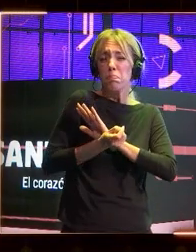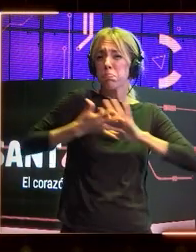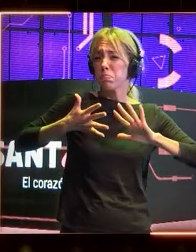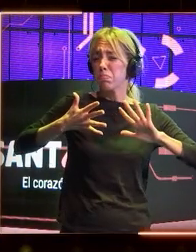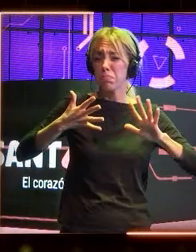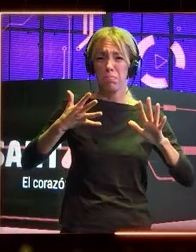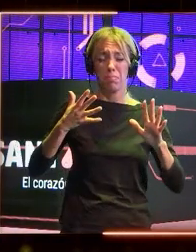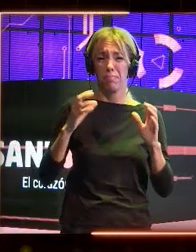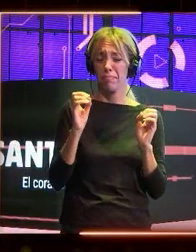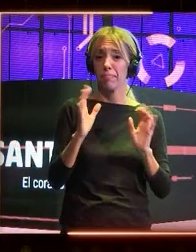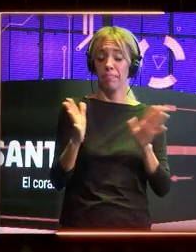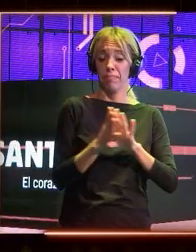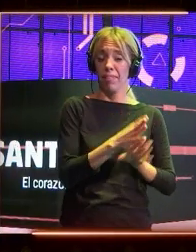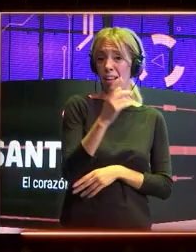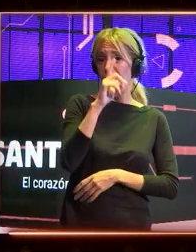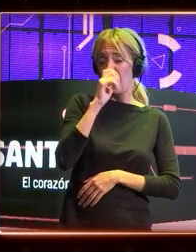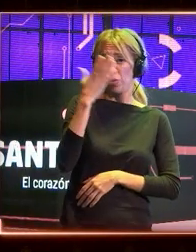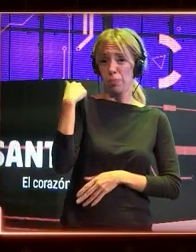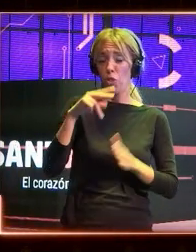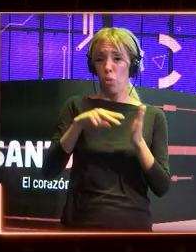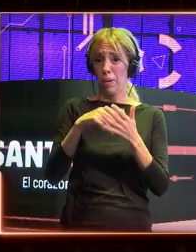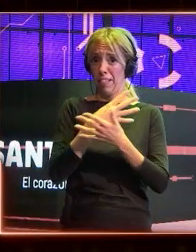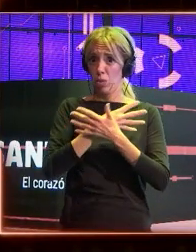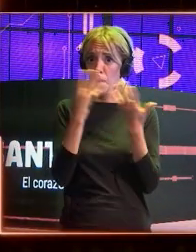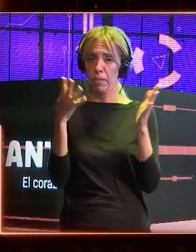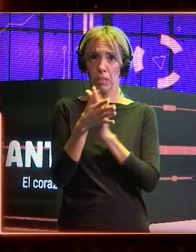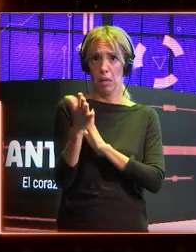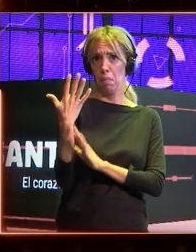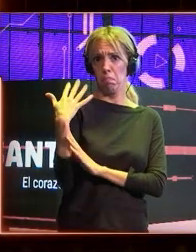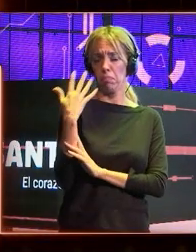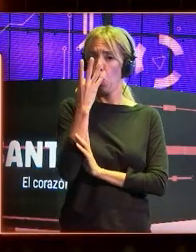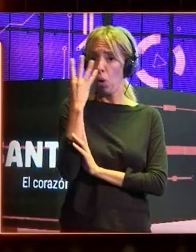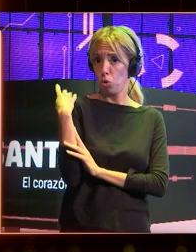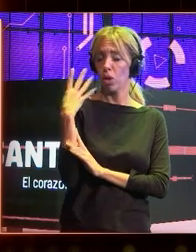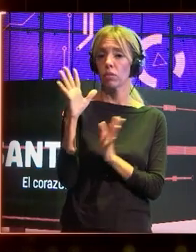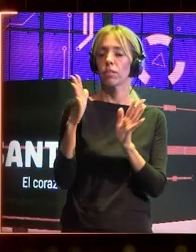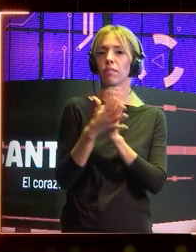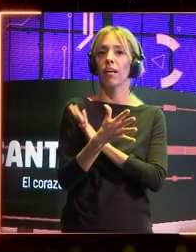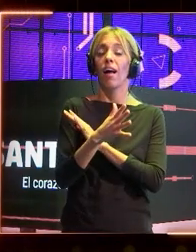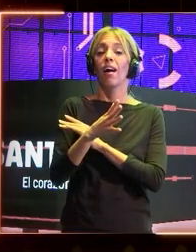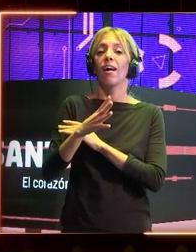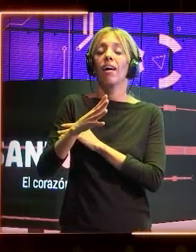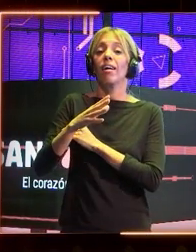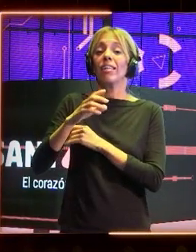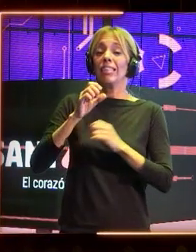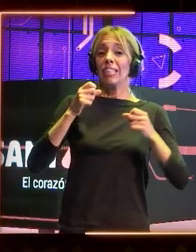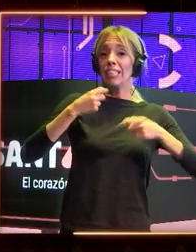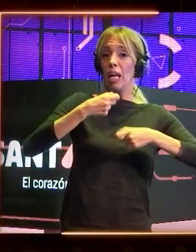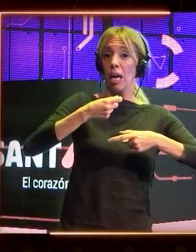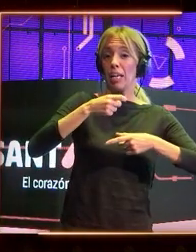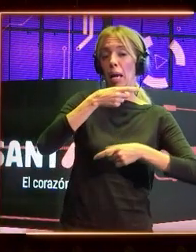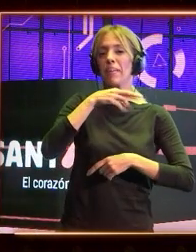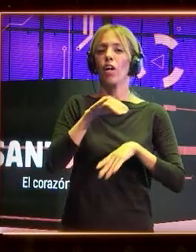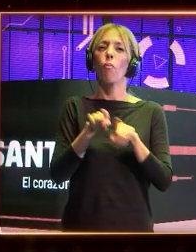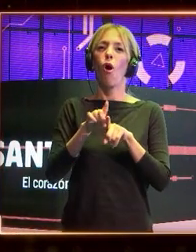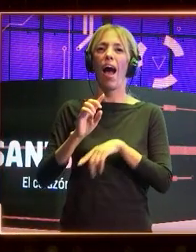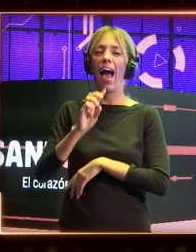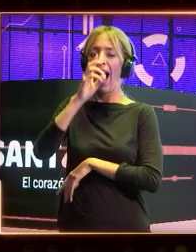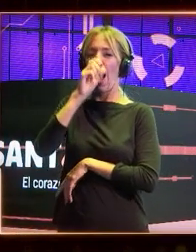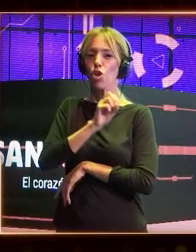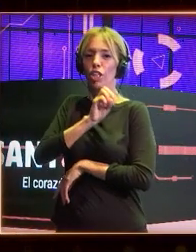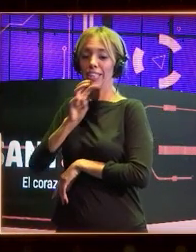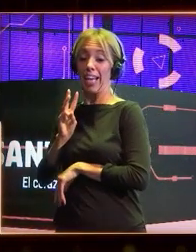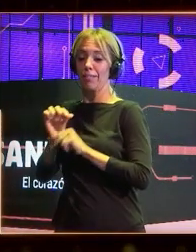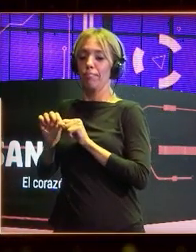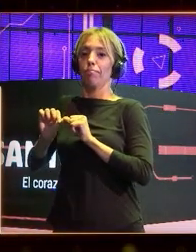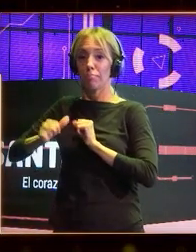rápido en 2019 hace bueno Hace 4 años pero el año 3 antes de chat gpt me gusta decir eh